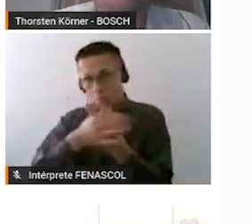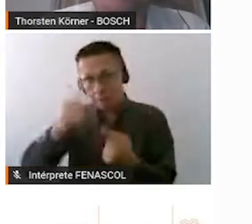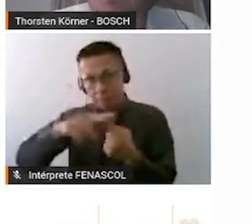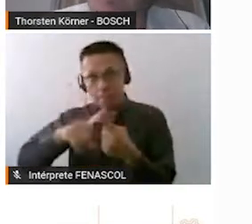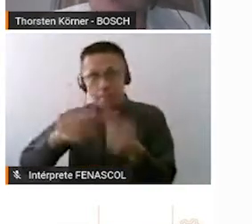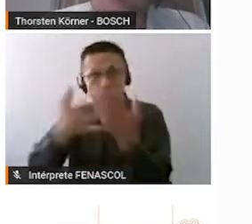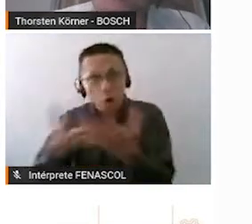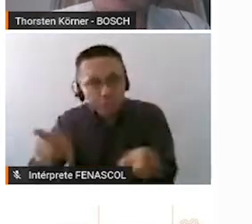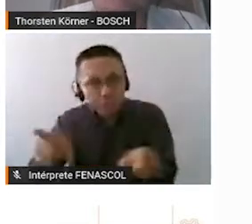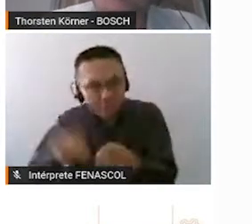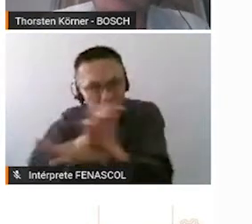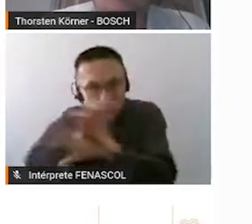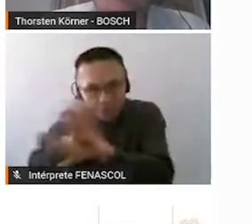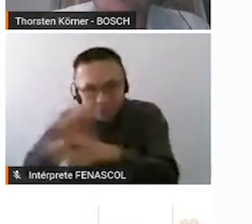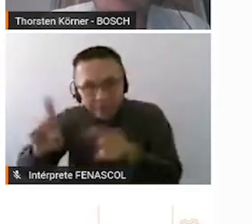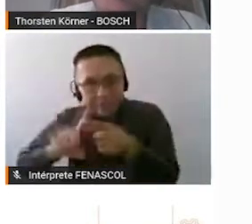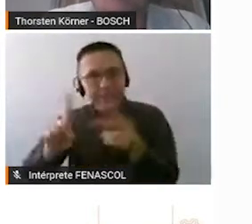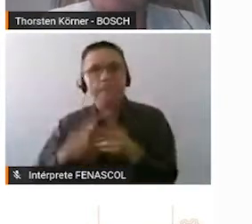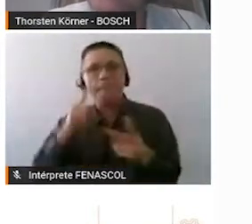personas.